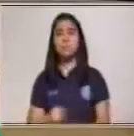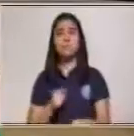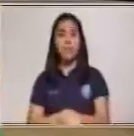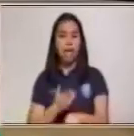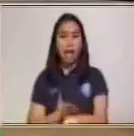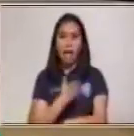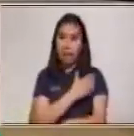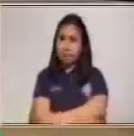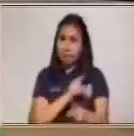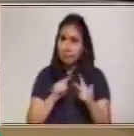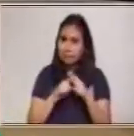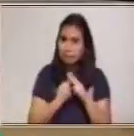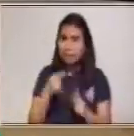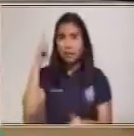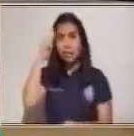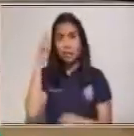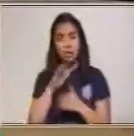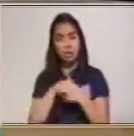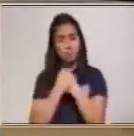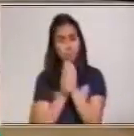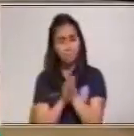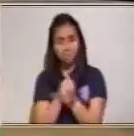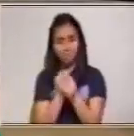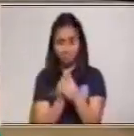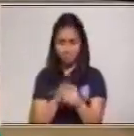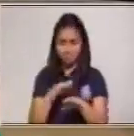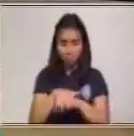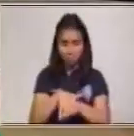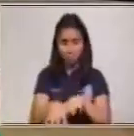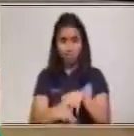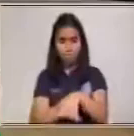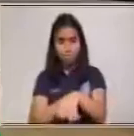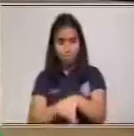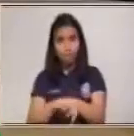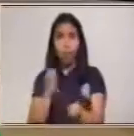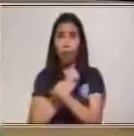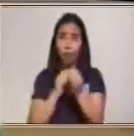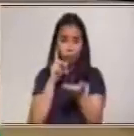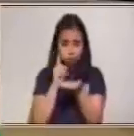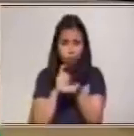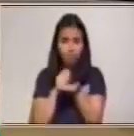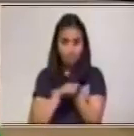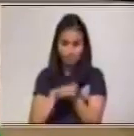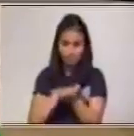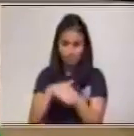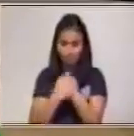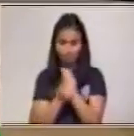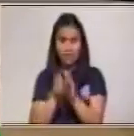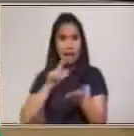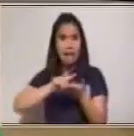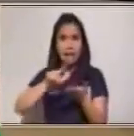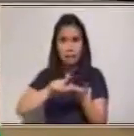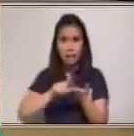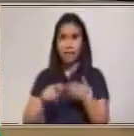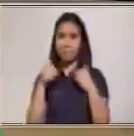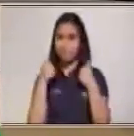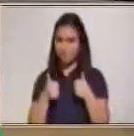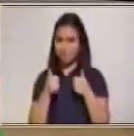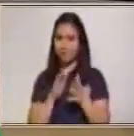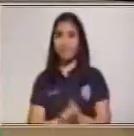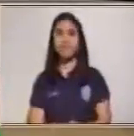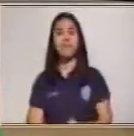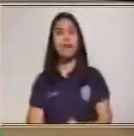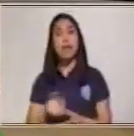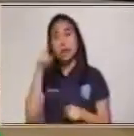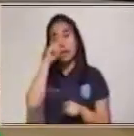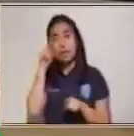que utilices gel antibacterial para frotar tus manos y así poder comenzar. Pero también